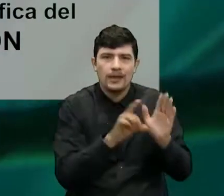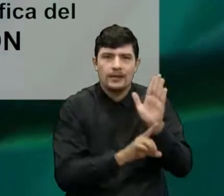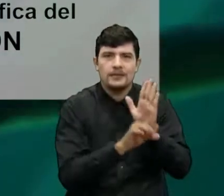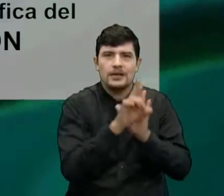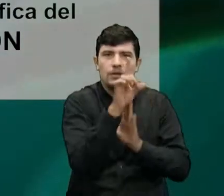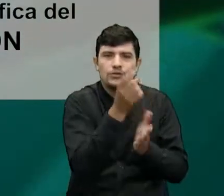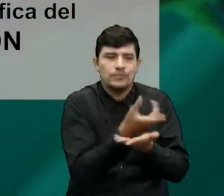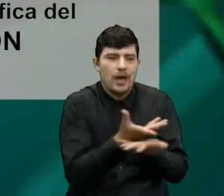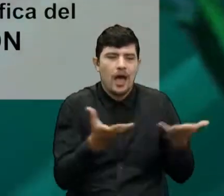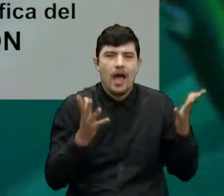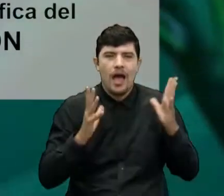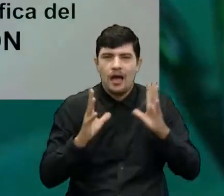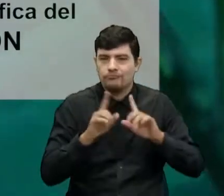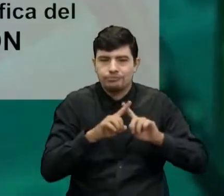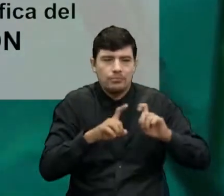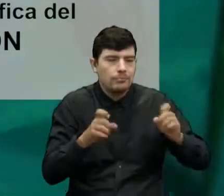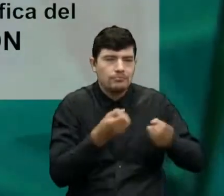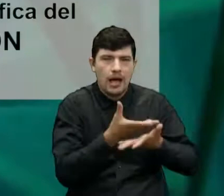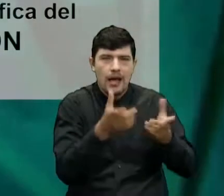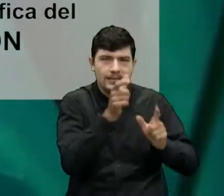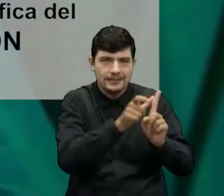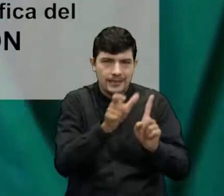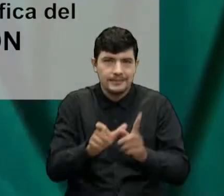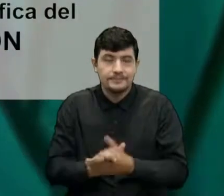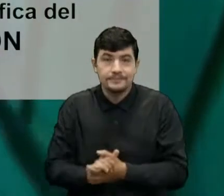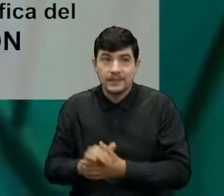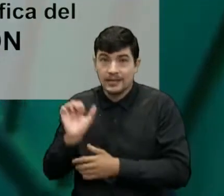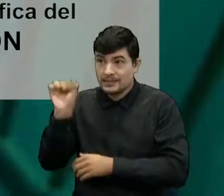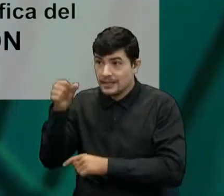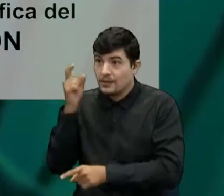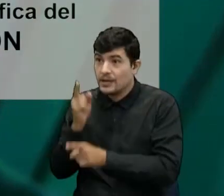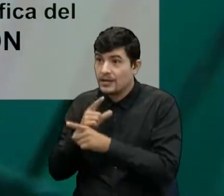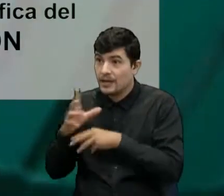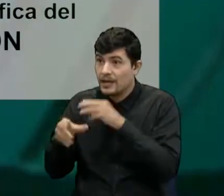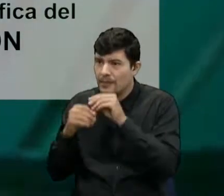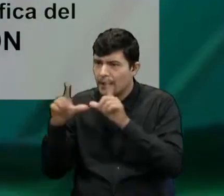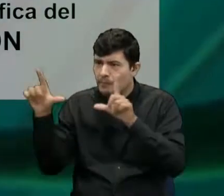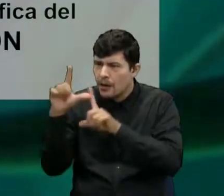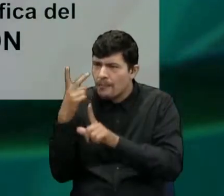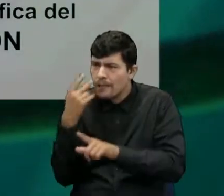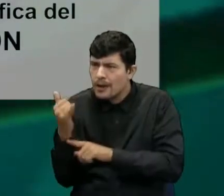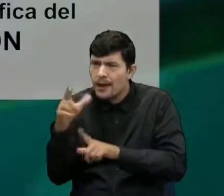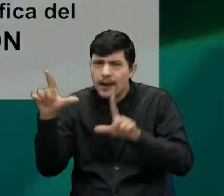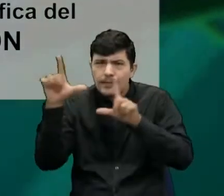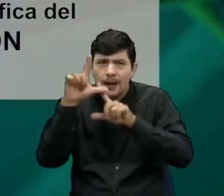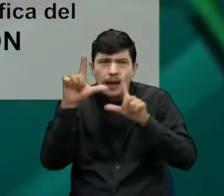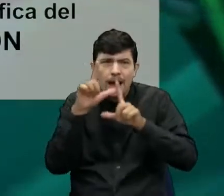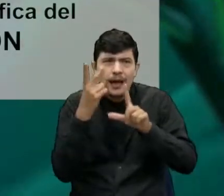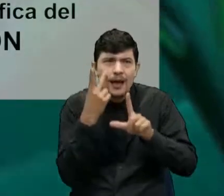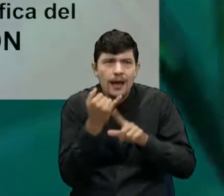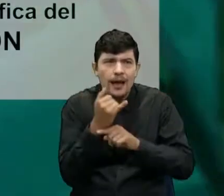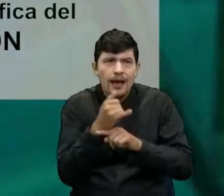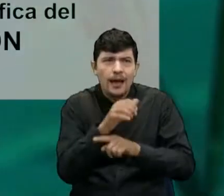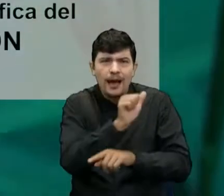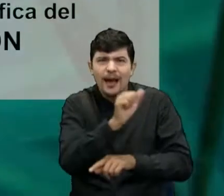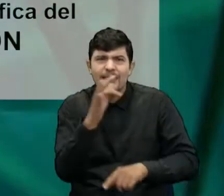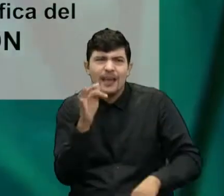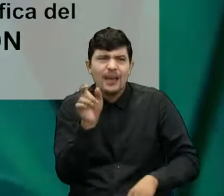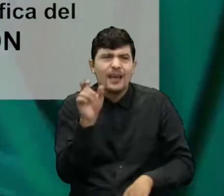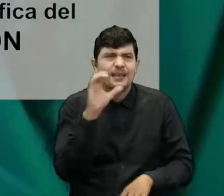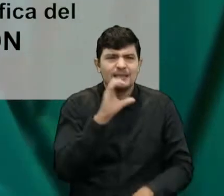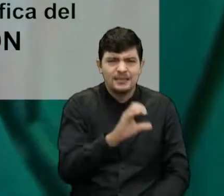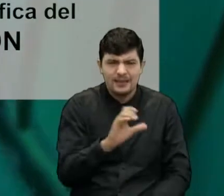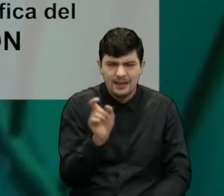Además de eso Acá hay unas letras Exacto Quería decirte Si ves estas letricas Que están ahí Sí Si las vemos ¿Son los